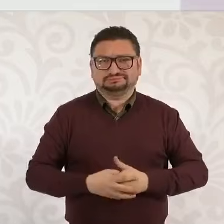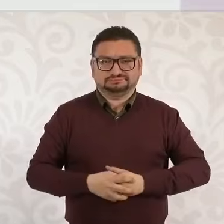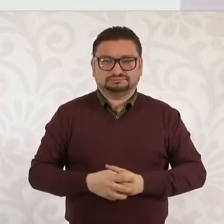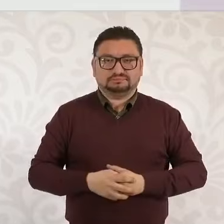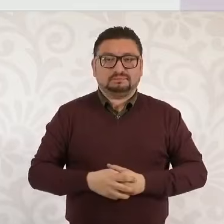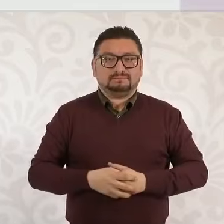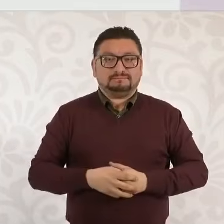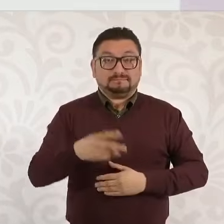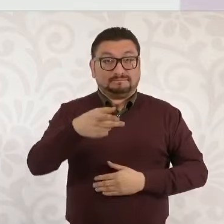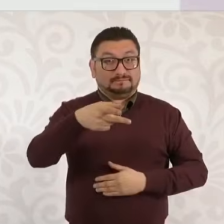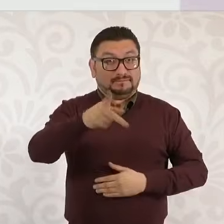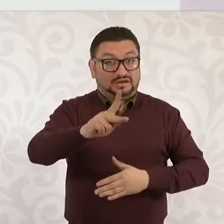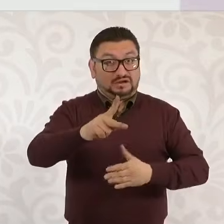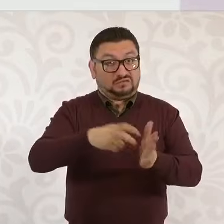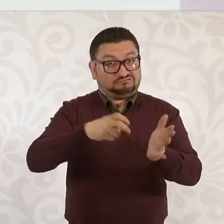pero de fondo.